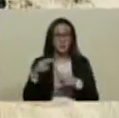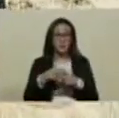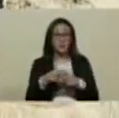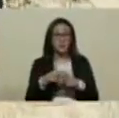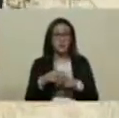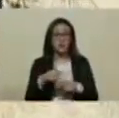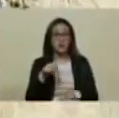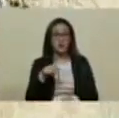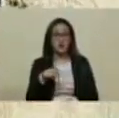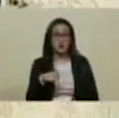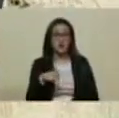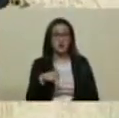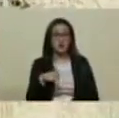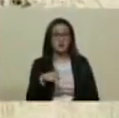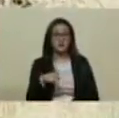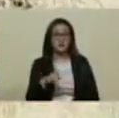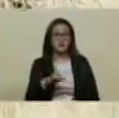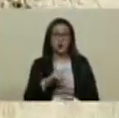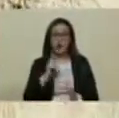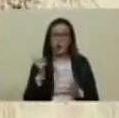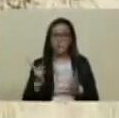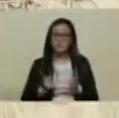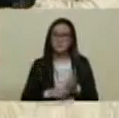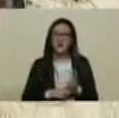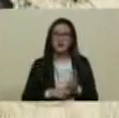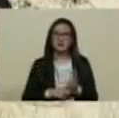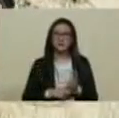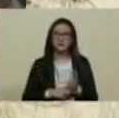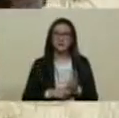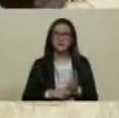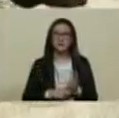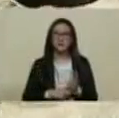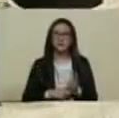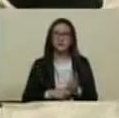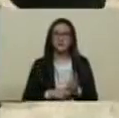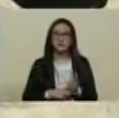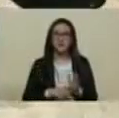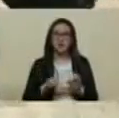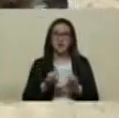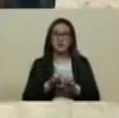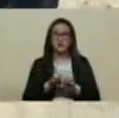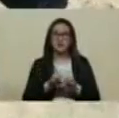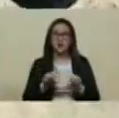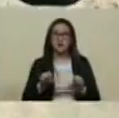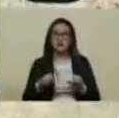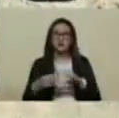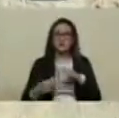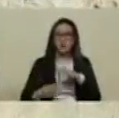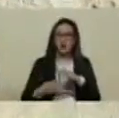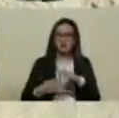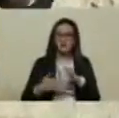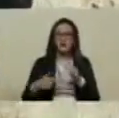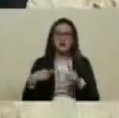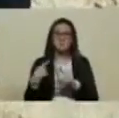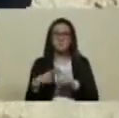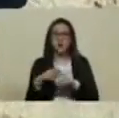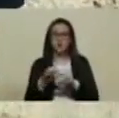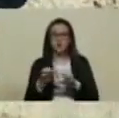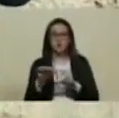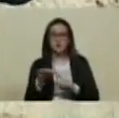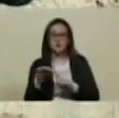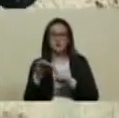estas unidades educativas integrales que van a llevar educación inicial, educación